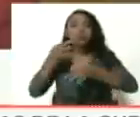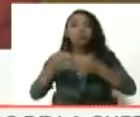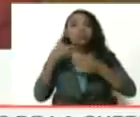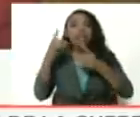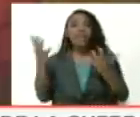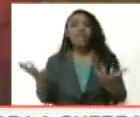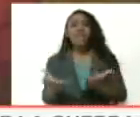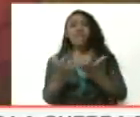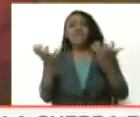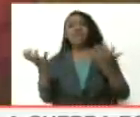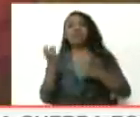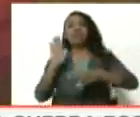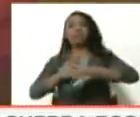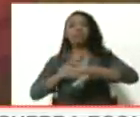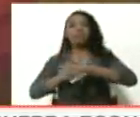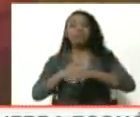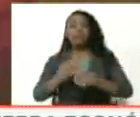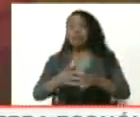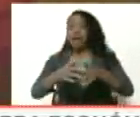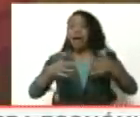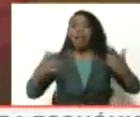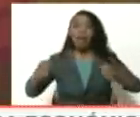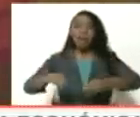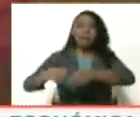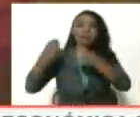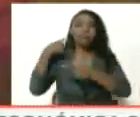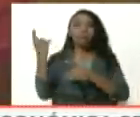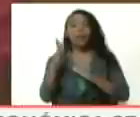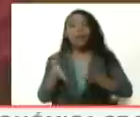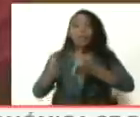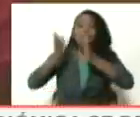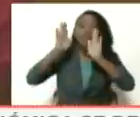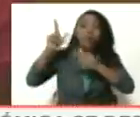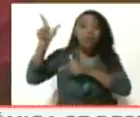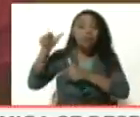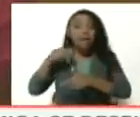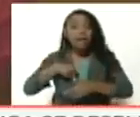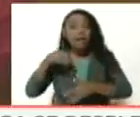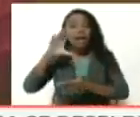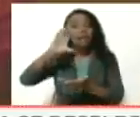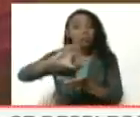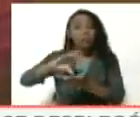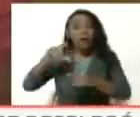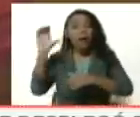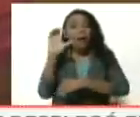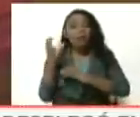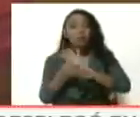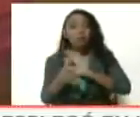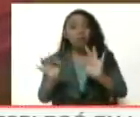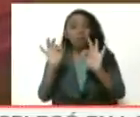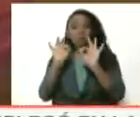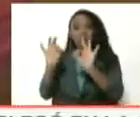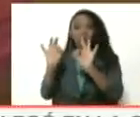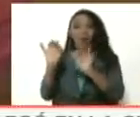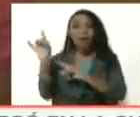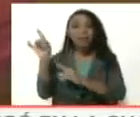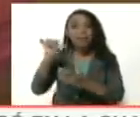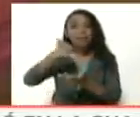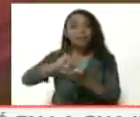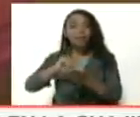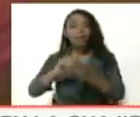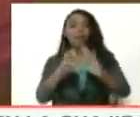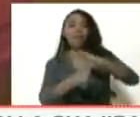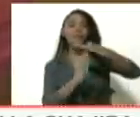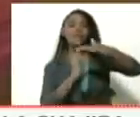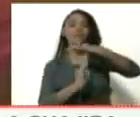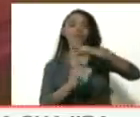ha provocado grandes daños, aparte de la infraestructura del ente comicial acá en la ciudad de Caracas, específicamente en su sede de Filas de